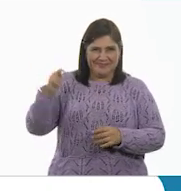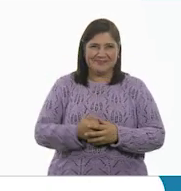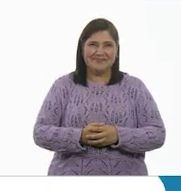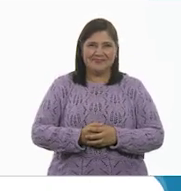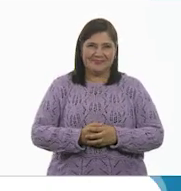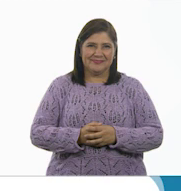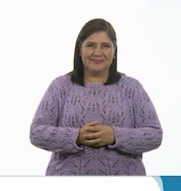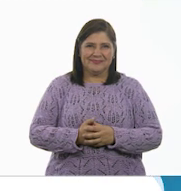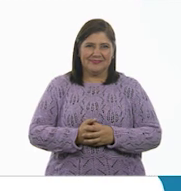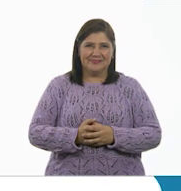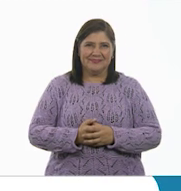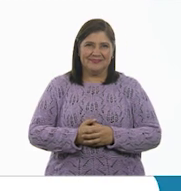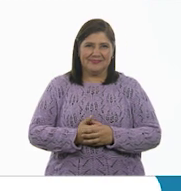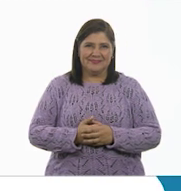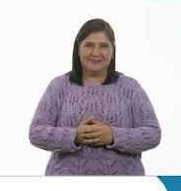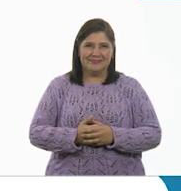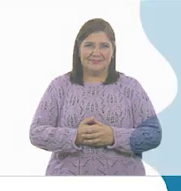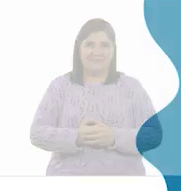.mx